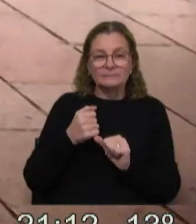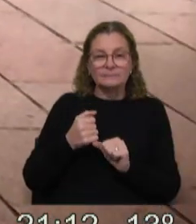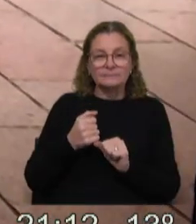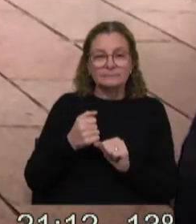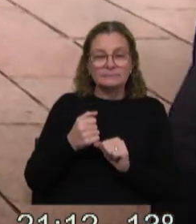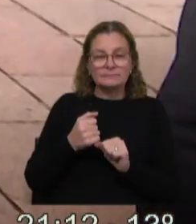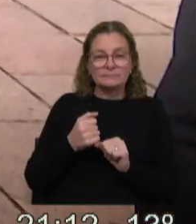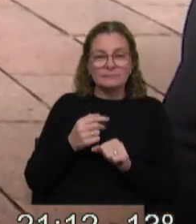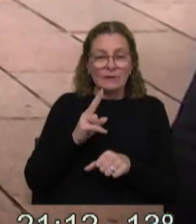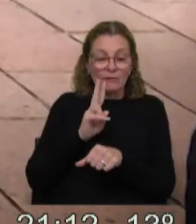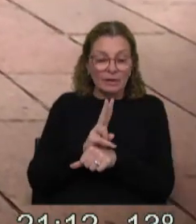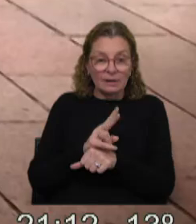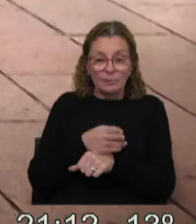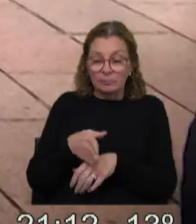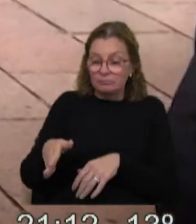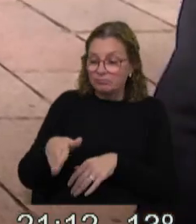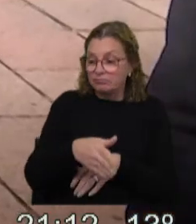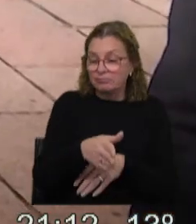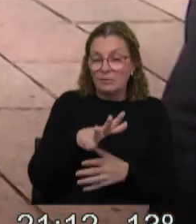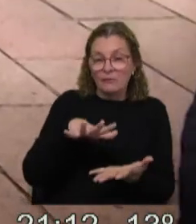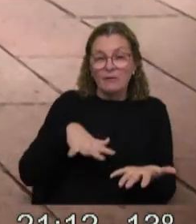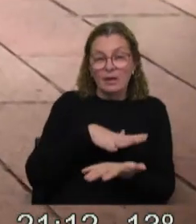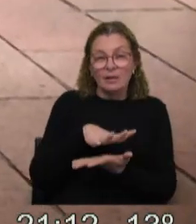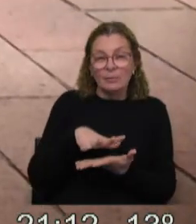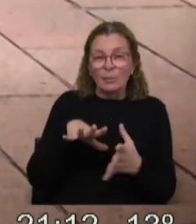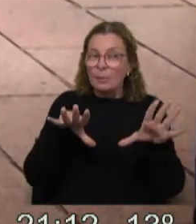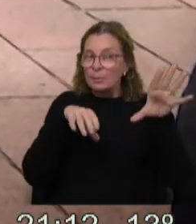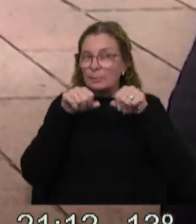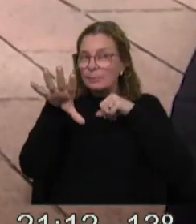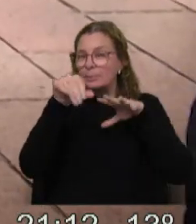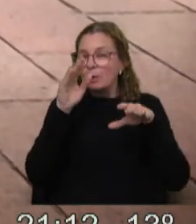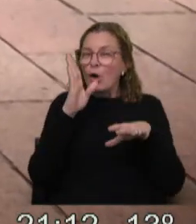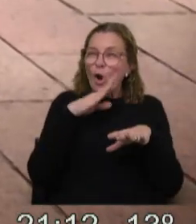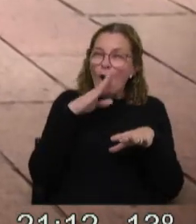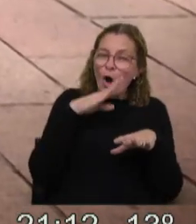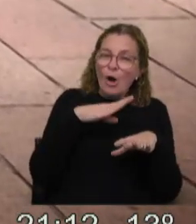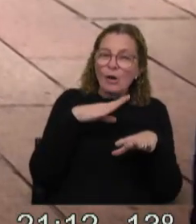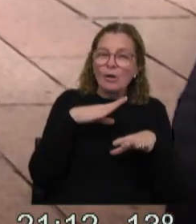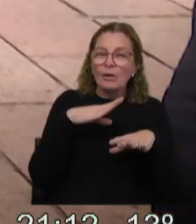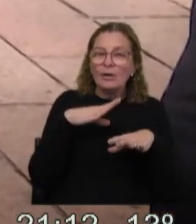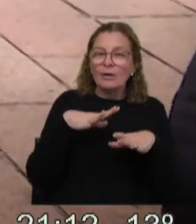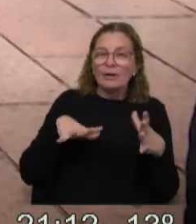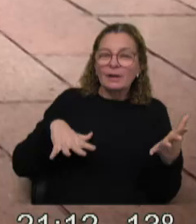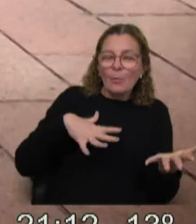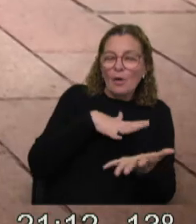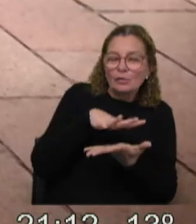de recorrer, de circular por el barrio, impregnarnos de olores, de su propio